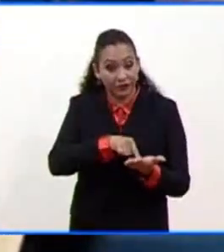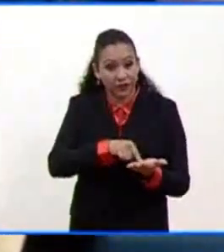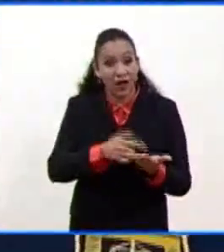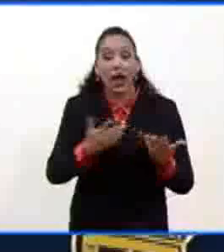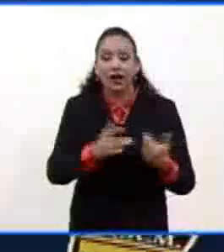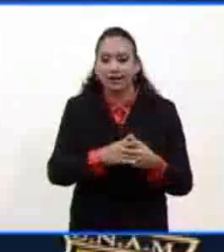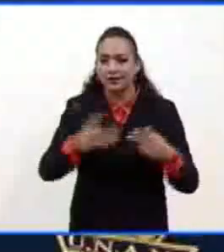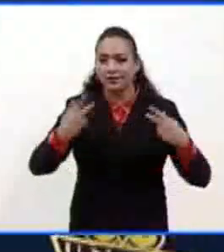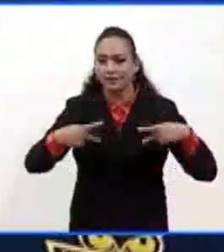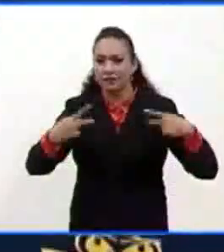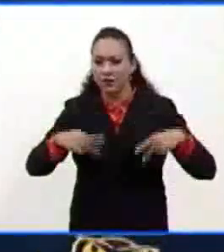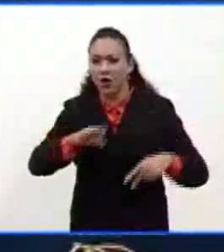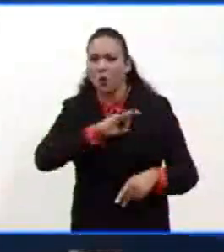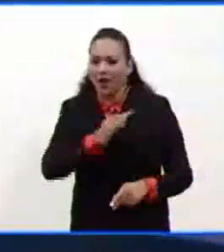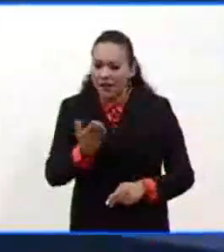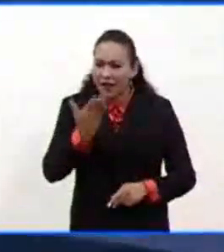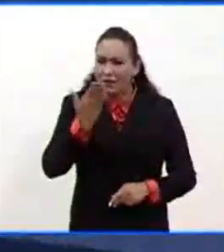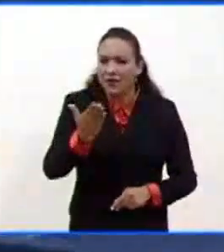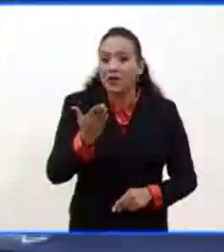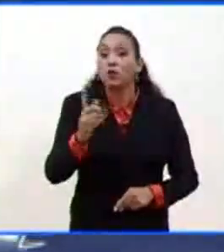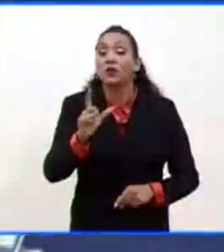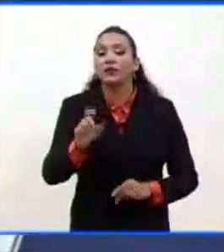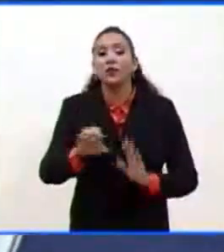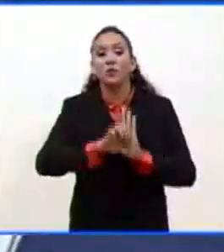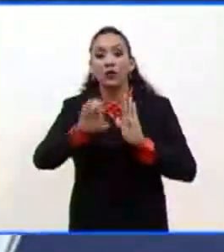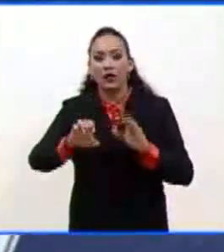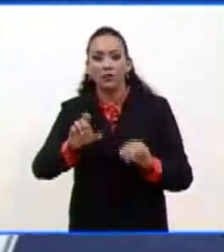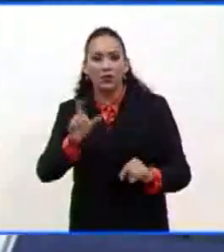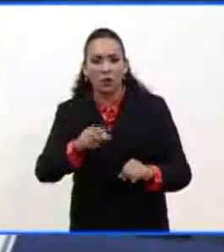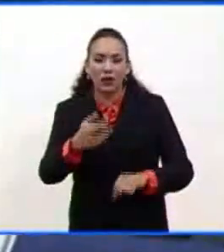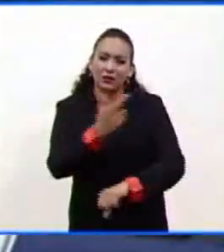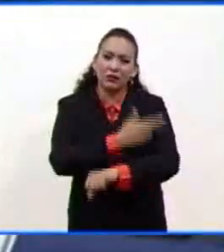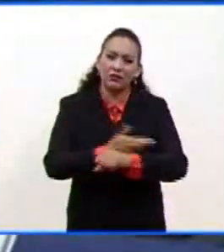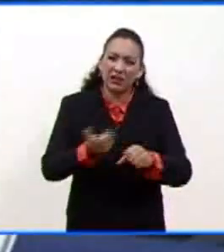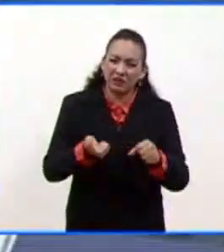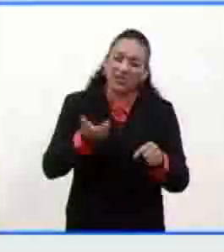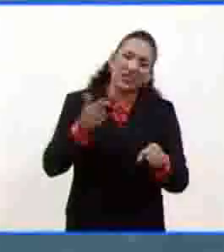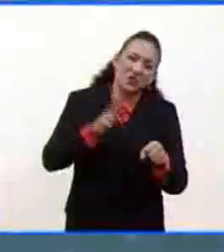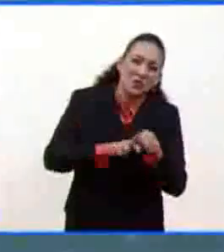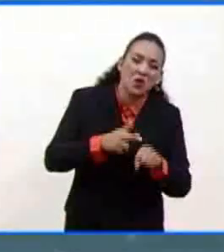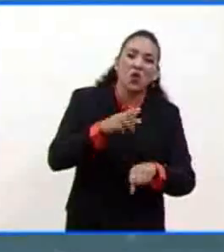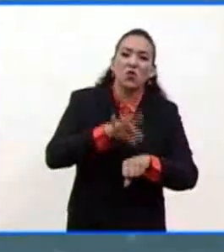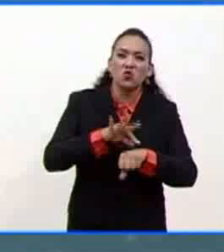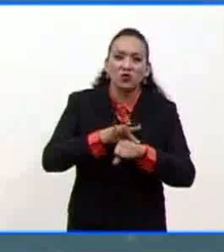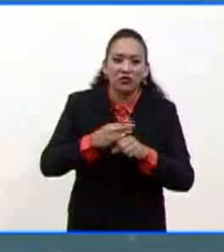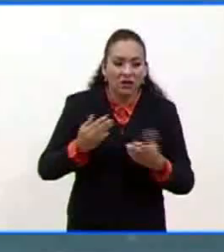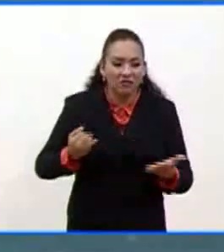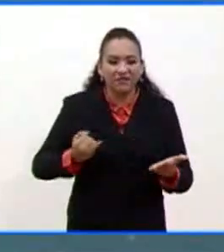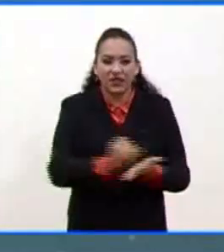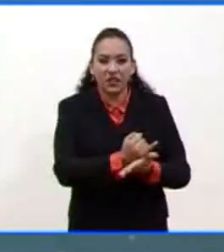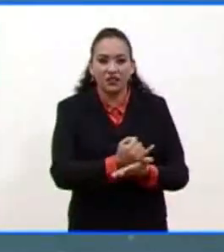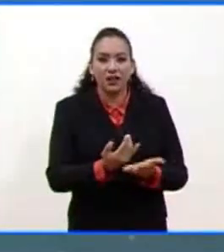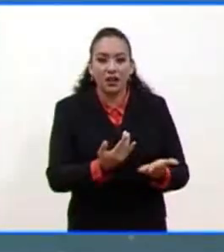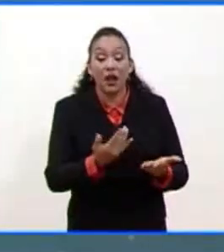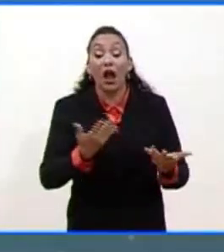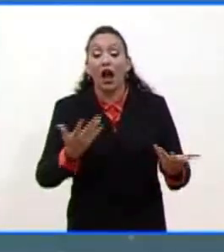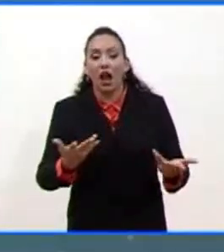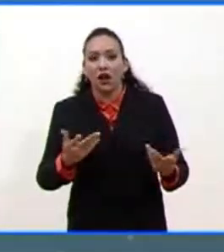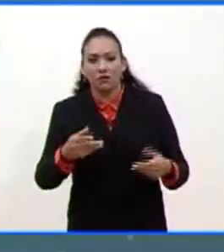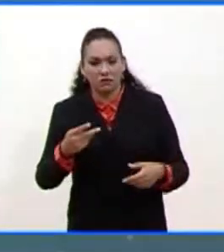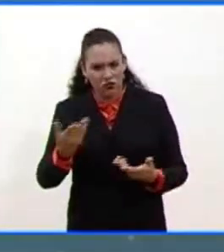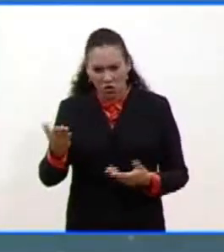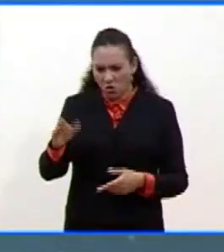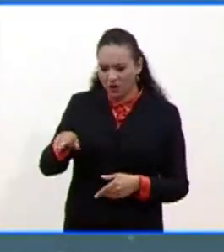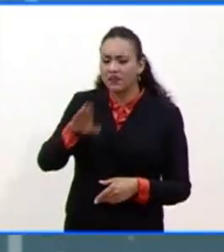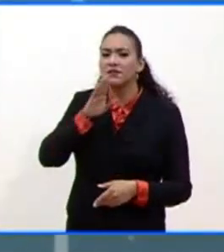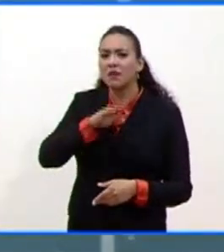a los ciudadanos exigir indemnización por irregularidades administrativas sin necesidad de probar dolo por parte del